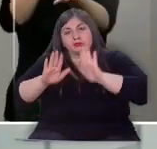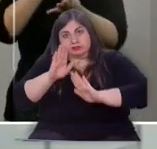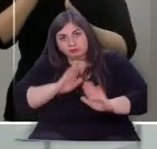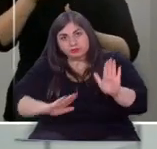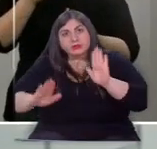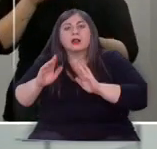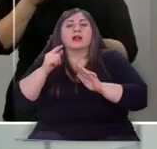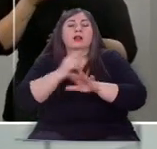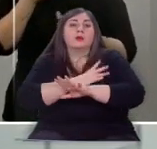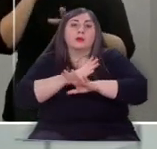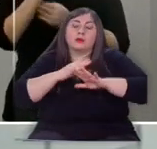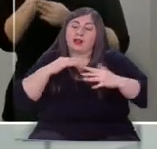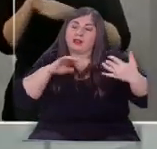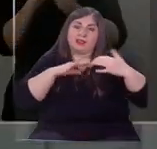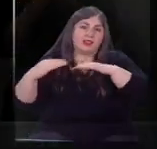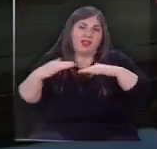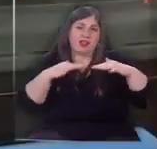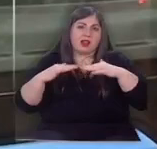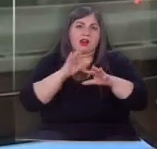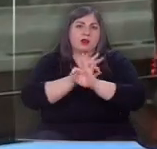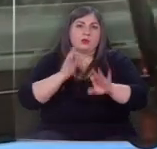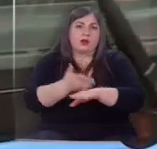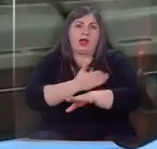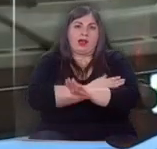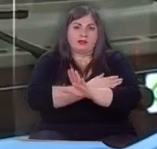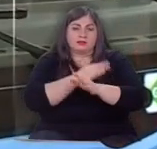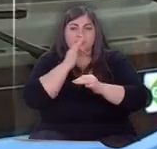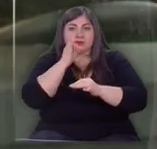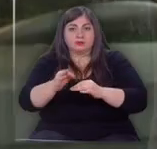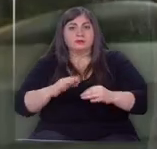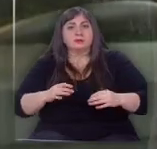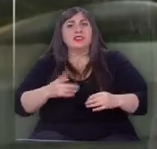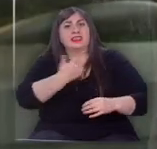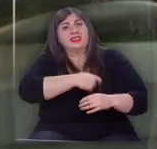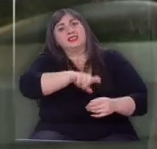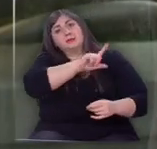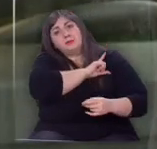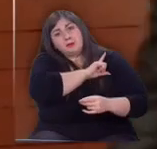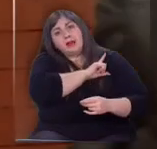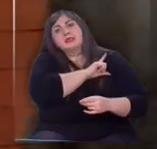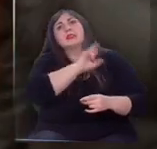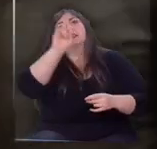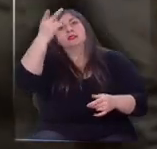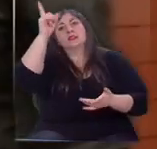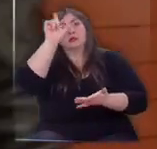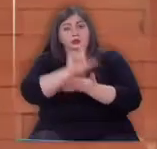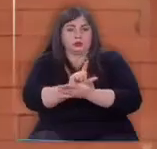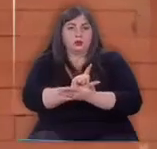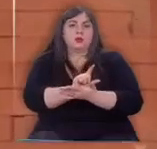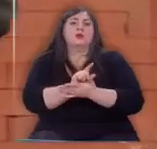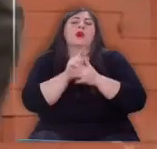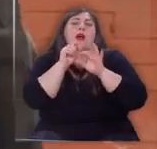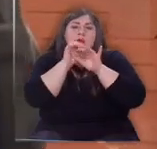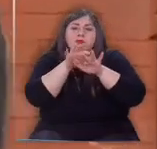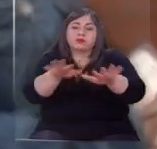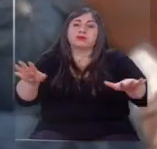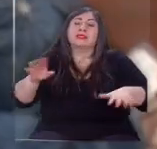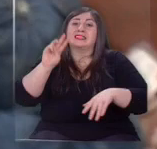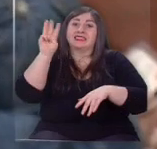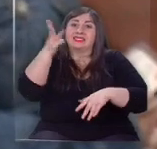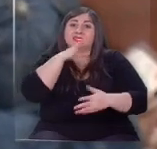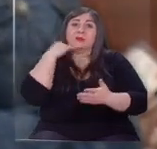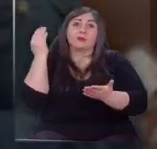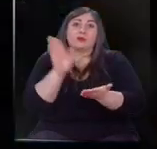exigible en medio de una guerra nunca antes librada. A nivel mundial, España ya ocupa el segundo lugar en el número de contagios y el tercero en muertos